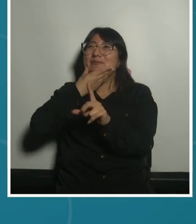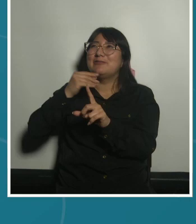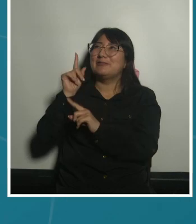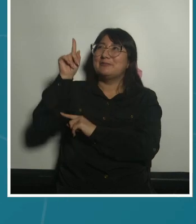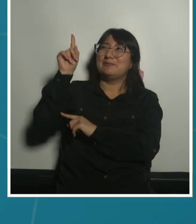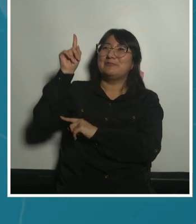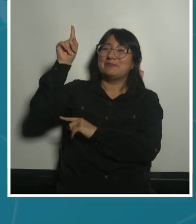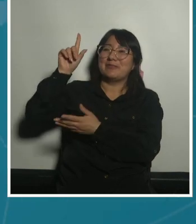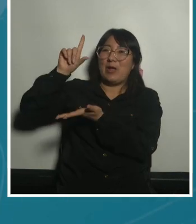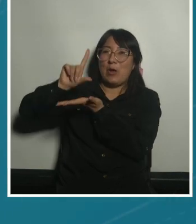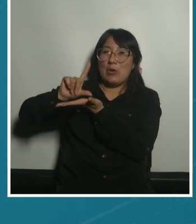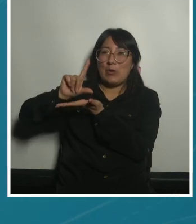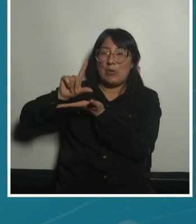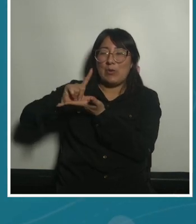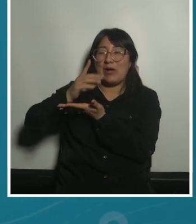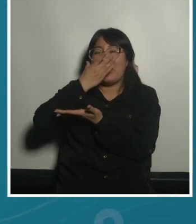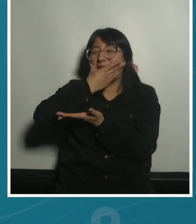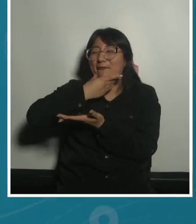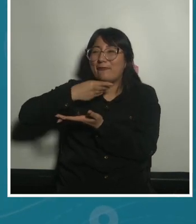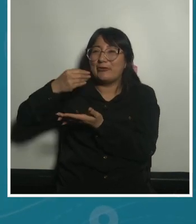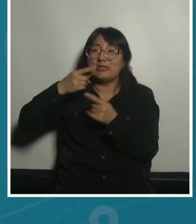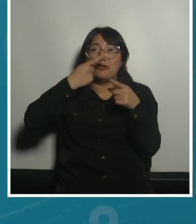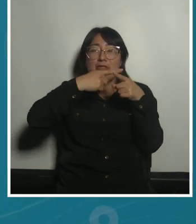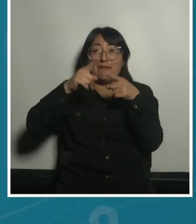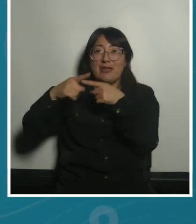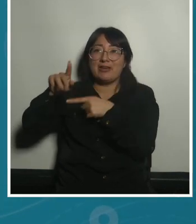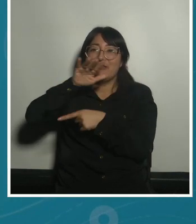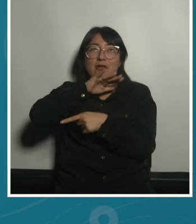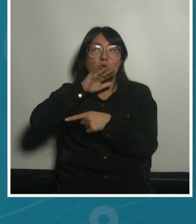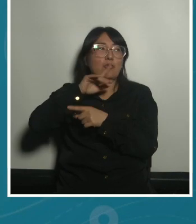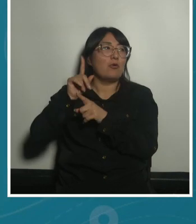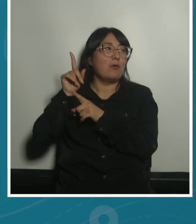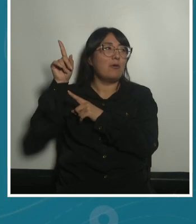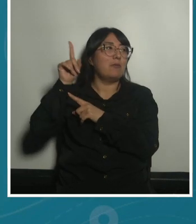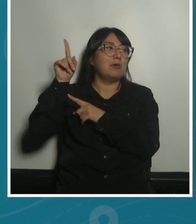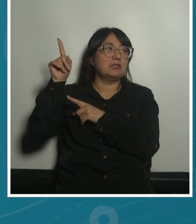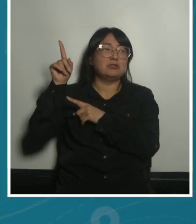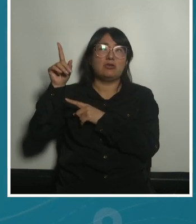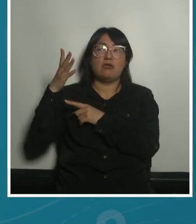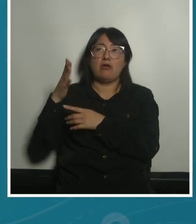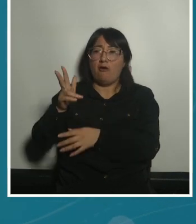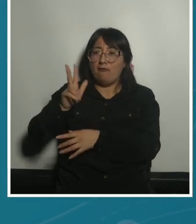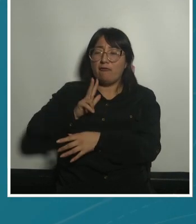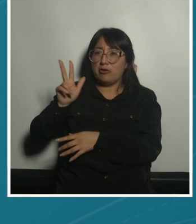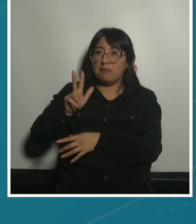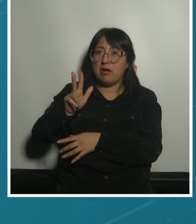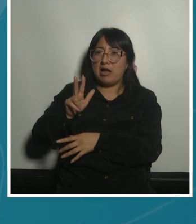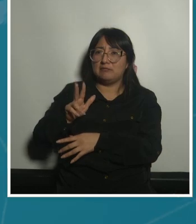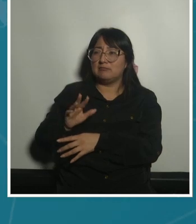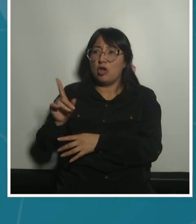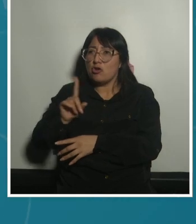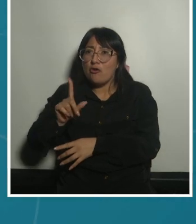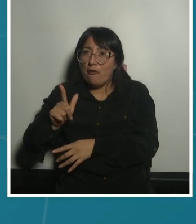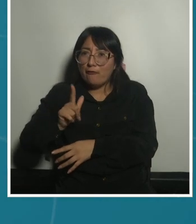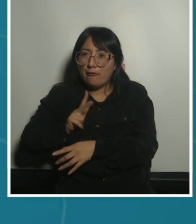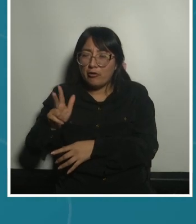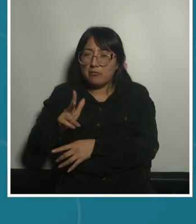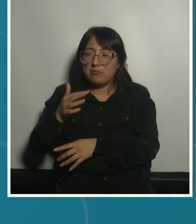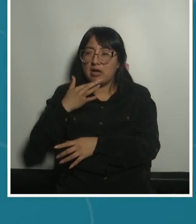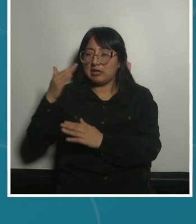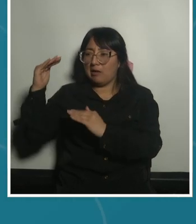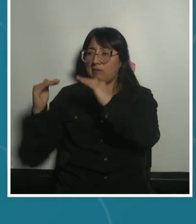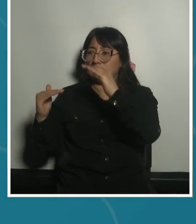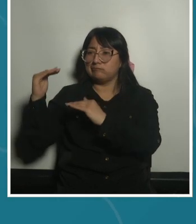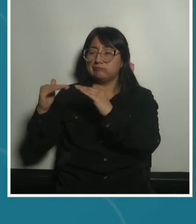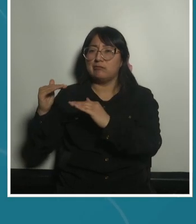sectores de la costa que están con distintas formas de ocupación, formales o informales, que contrastan porque ambas